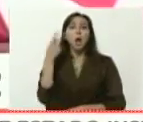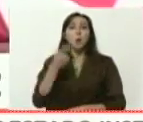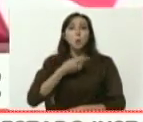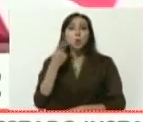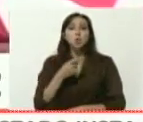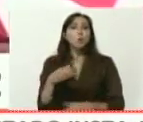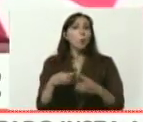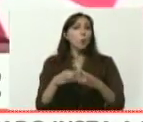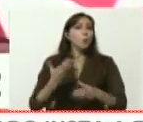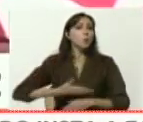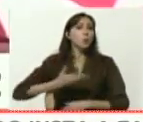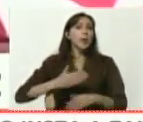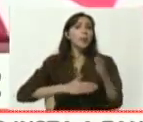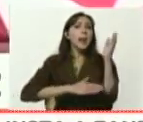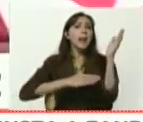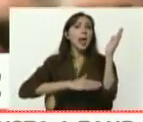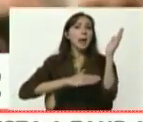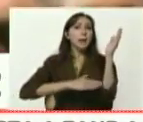en Lara.